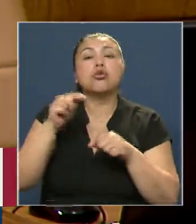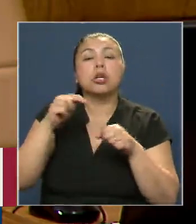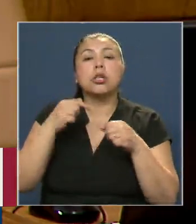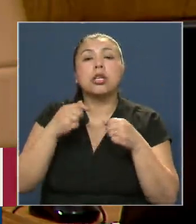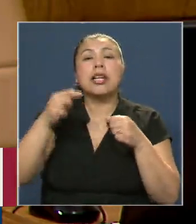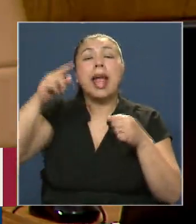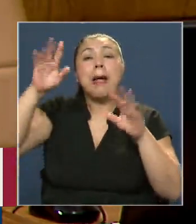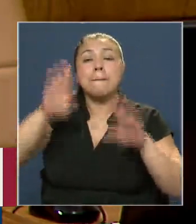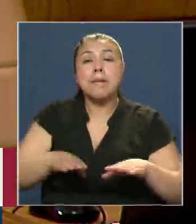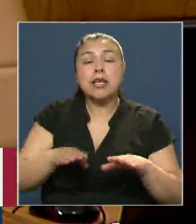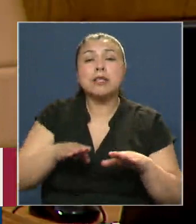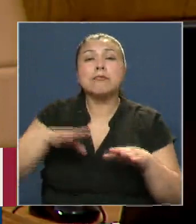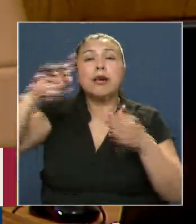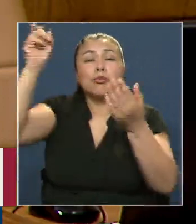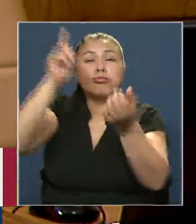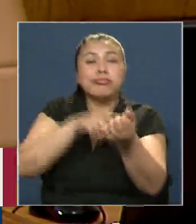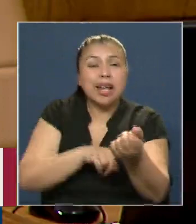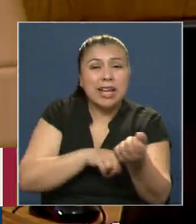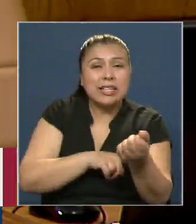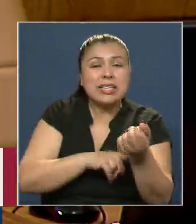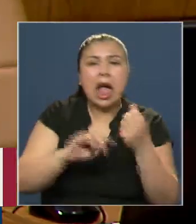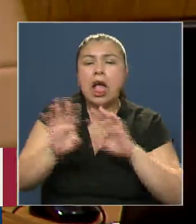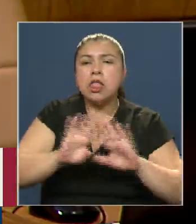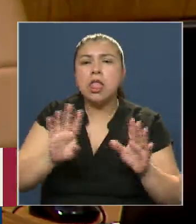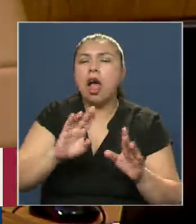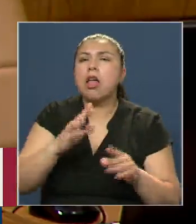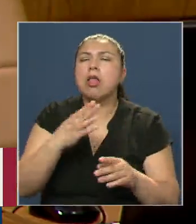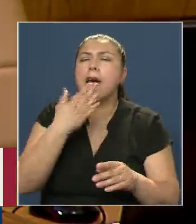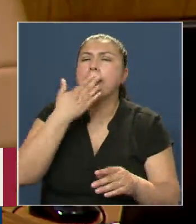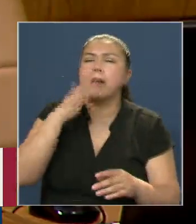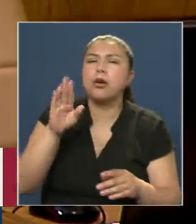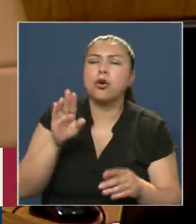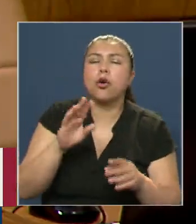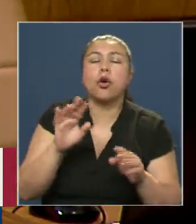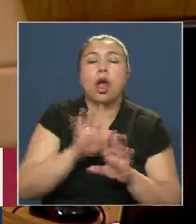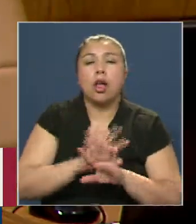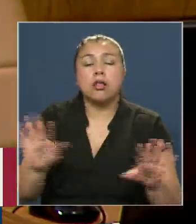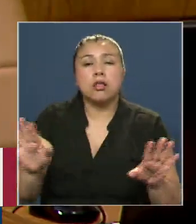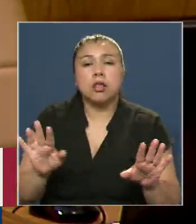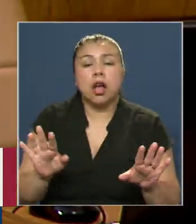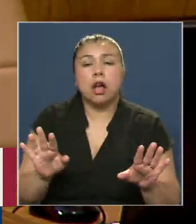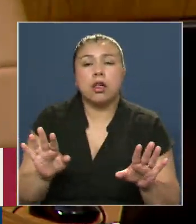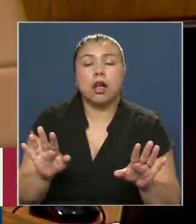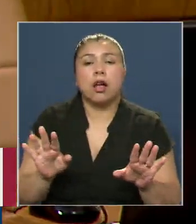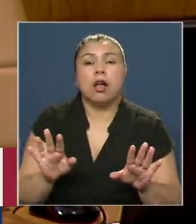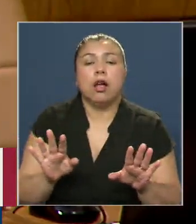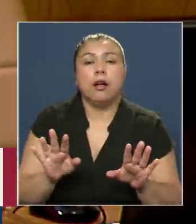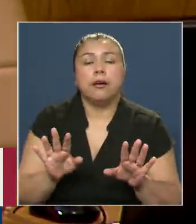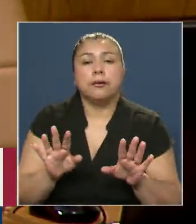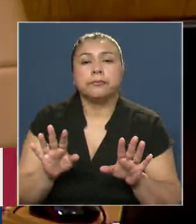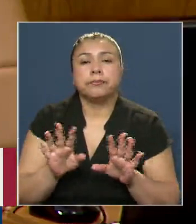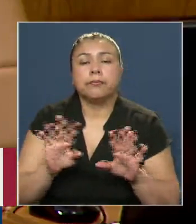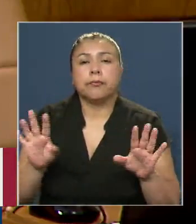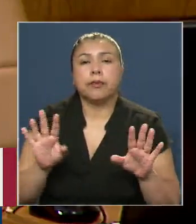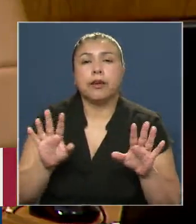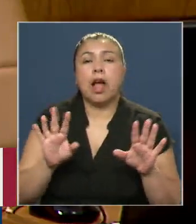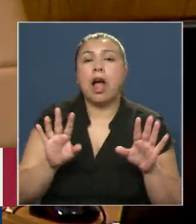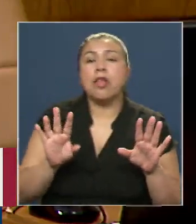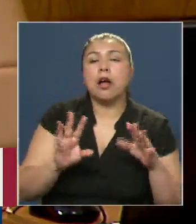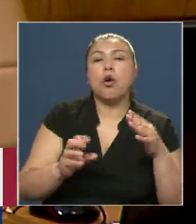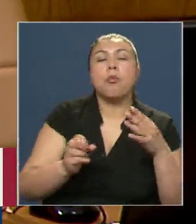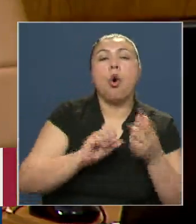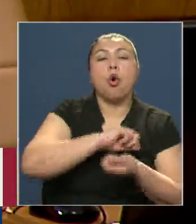servicio eléctrico sin ninguna mejoría, sin ninguna posibilidad, incluso al no tener estas instalaciones modernas,